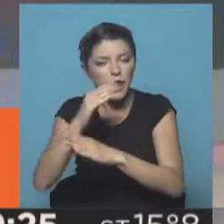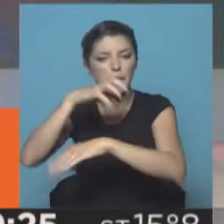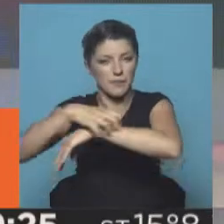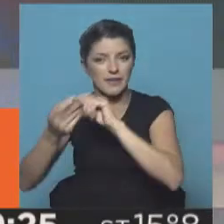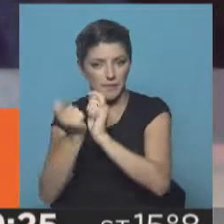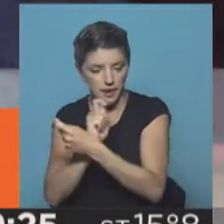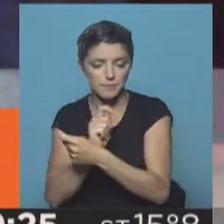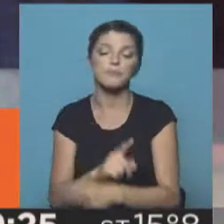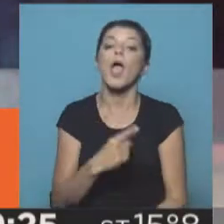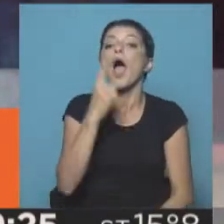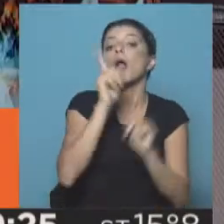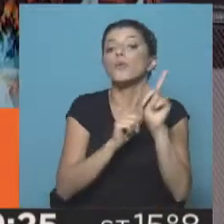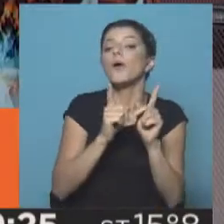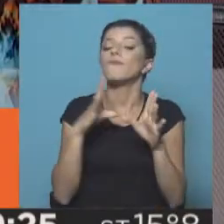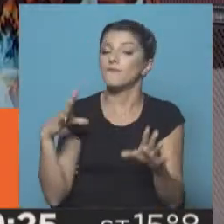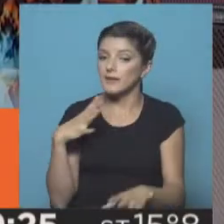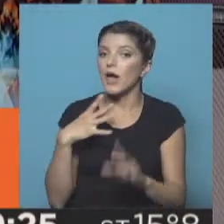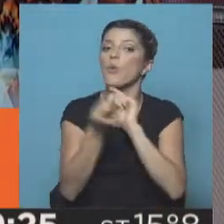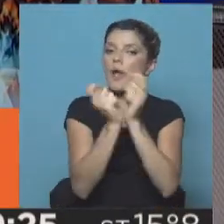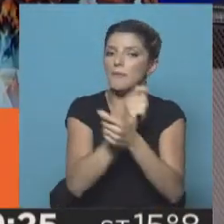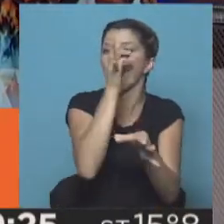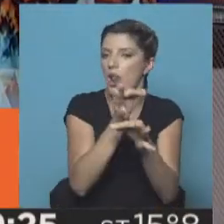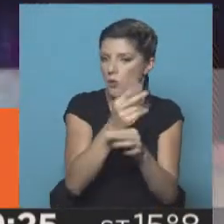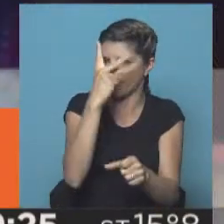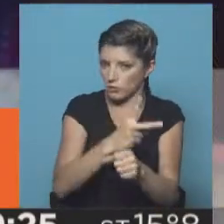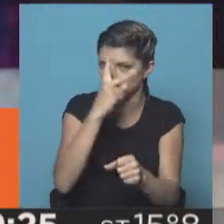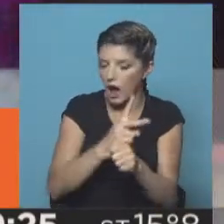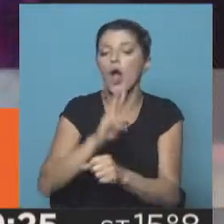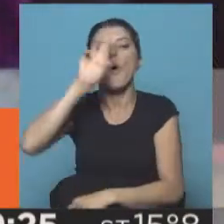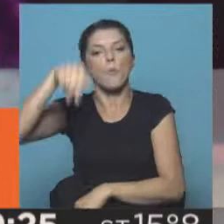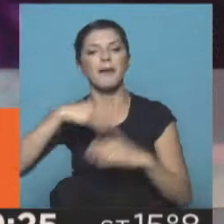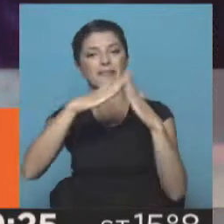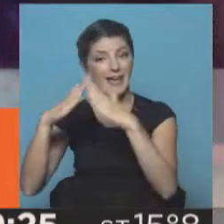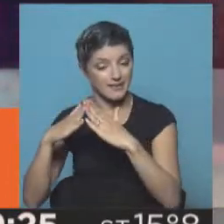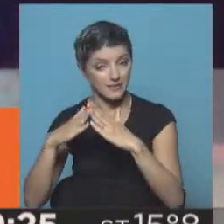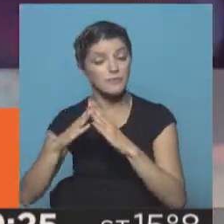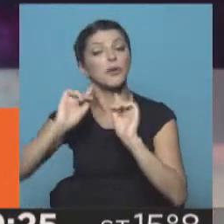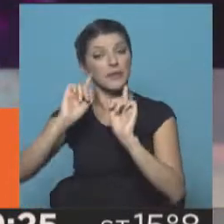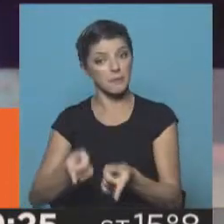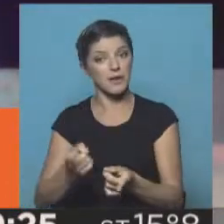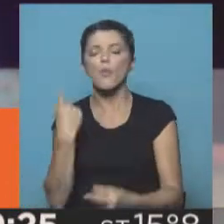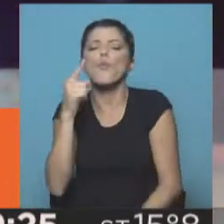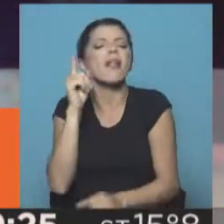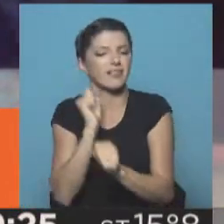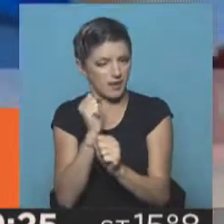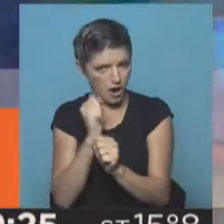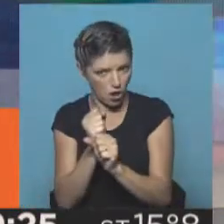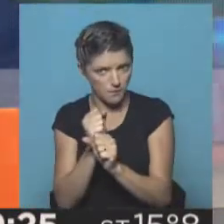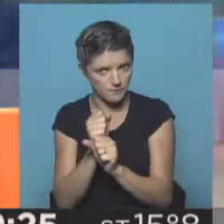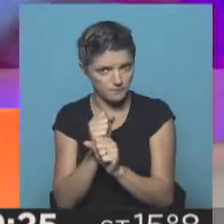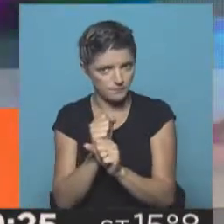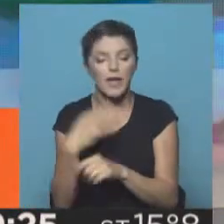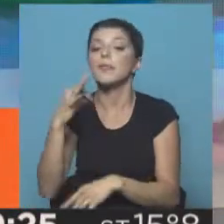escuela secundaria, requiere de un programa de vivienda muy masivo en la Argentina y requiere definir qué trabajos. Hay áreas que tenemos que cuidar. La